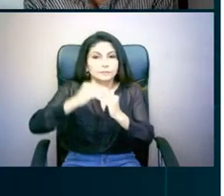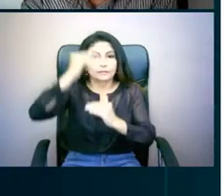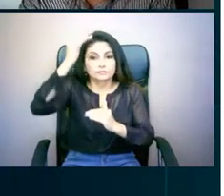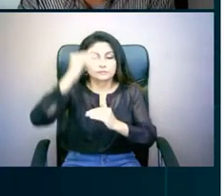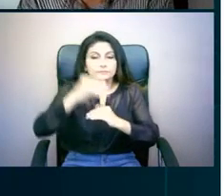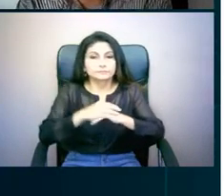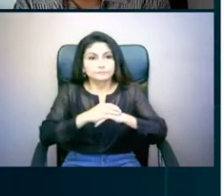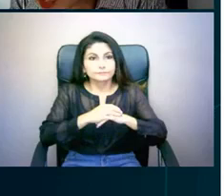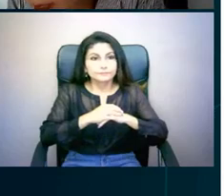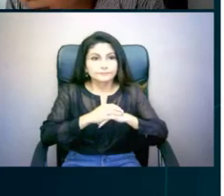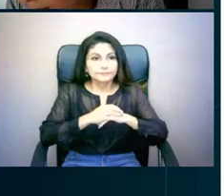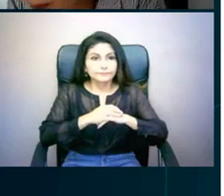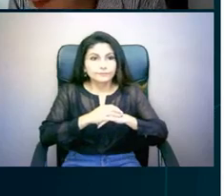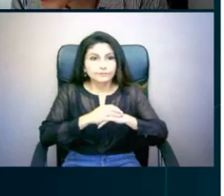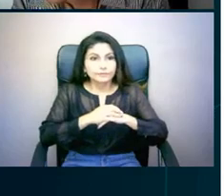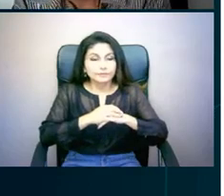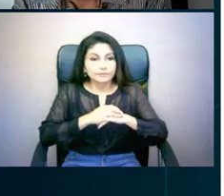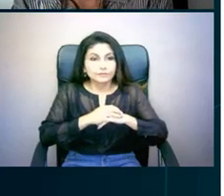a ver,